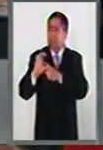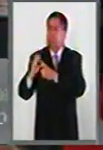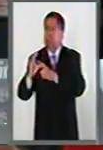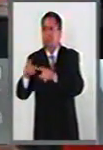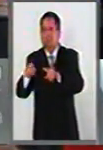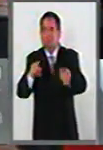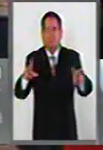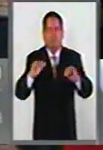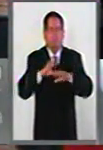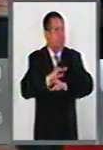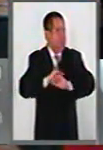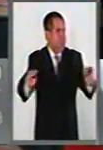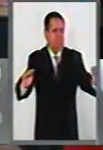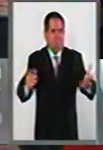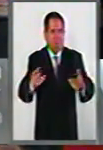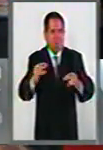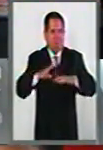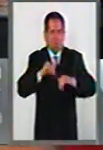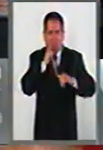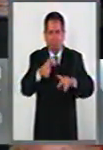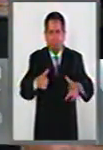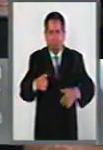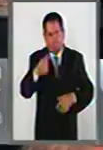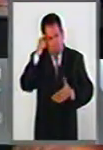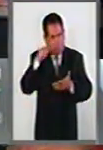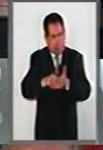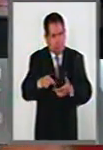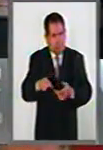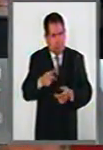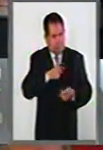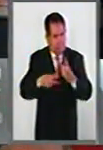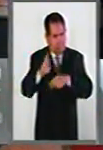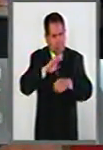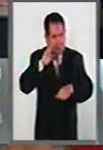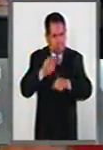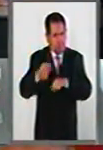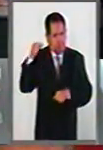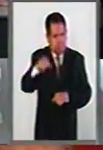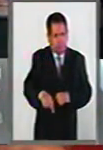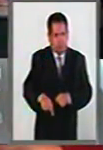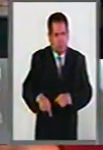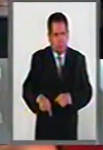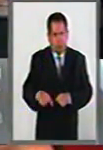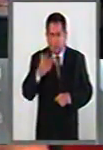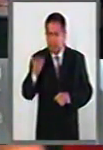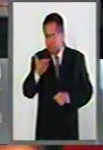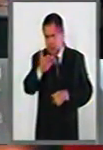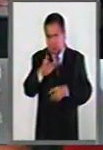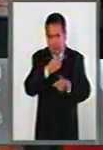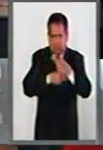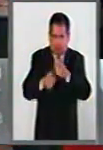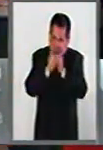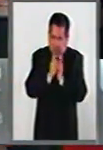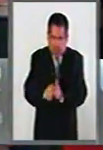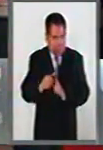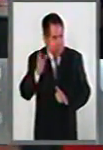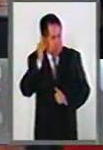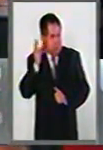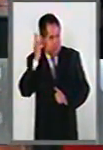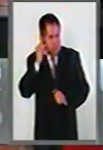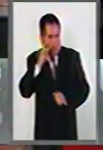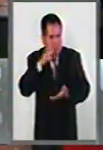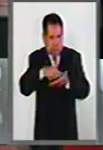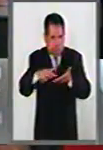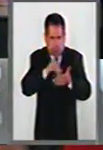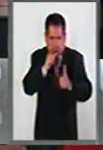comisiones, allá se acabaron las comisiones. Entonces creo que es una obligación que cuando menos se tomen la molestia de venir a escuchar lo que ni siquiera